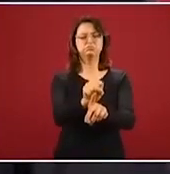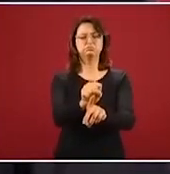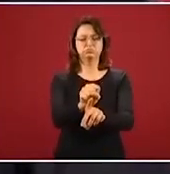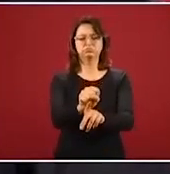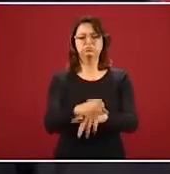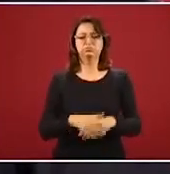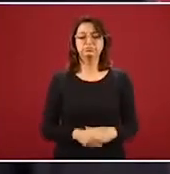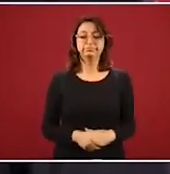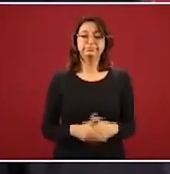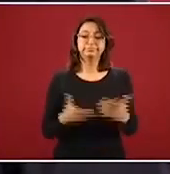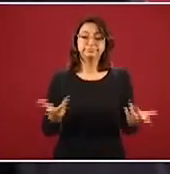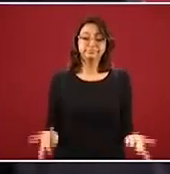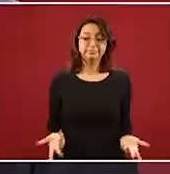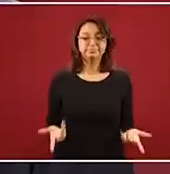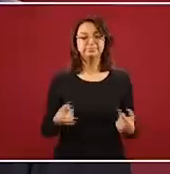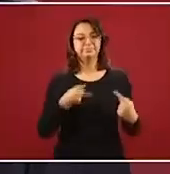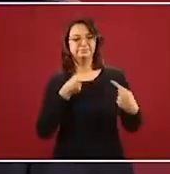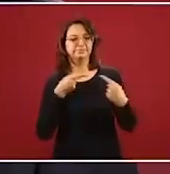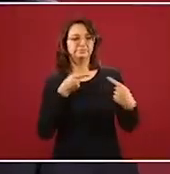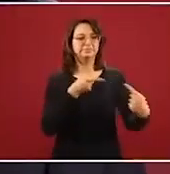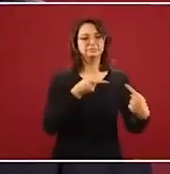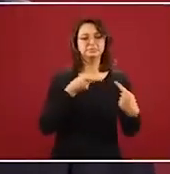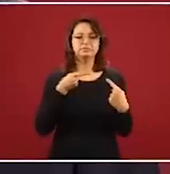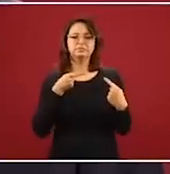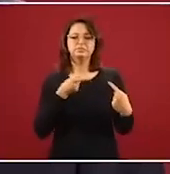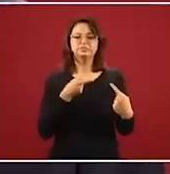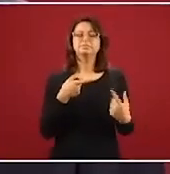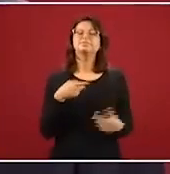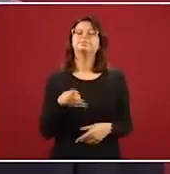Hay resistencias, pero